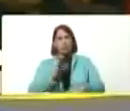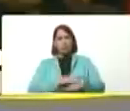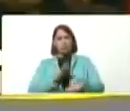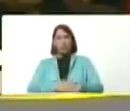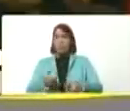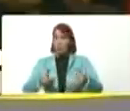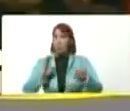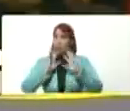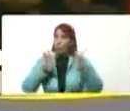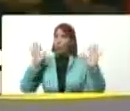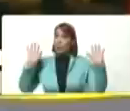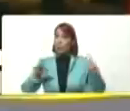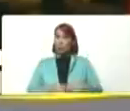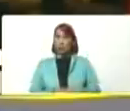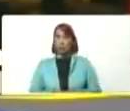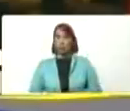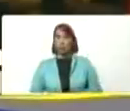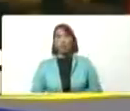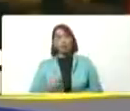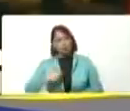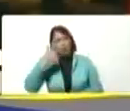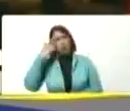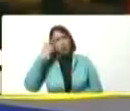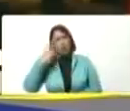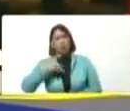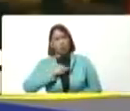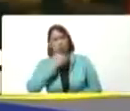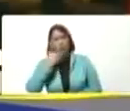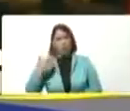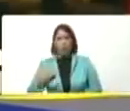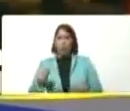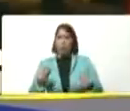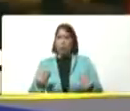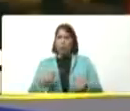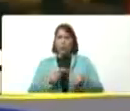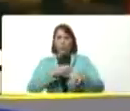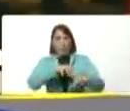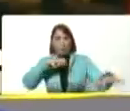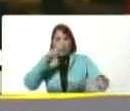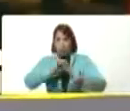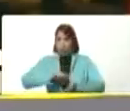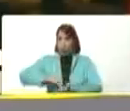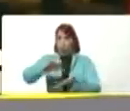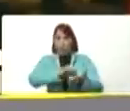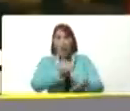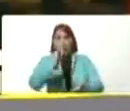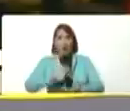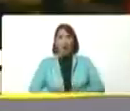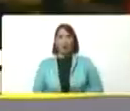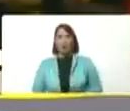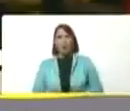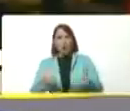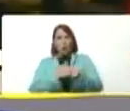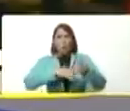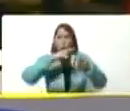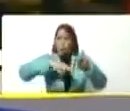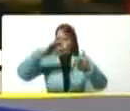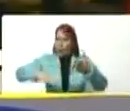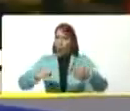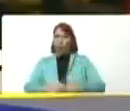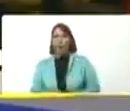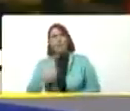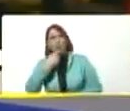Permítanme este comentario. Yo sé que hemos mejorado mucho, que la mayoría de las ciudades están con murales,